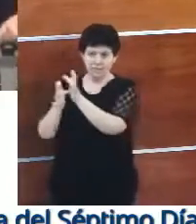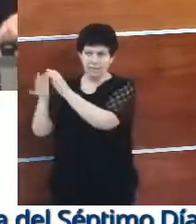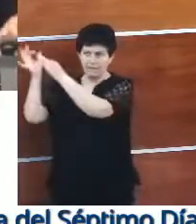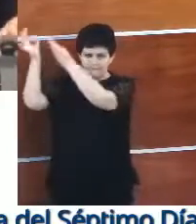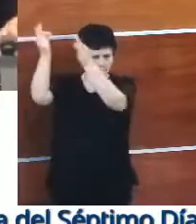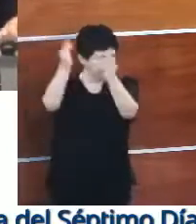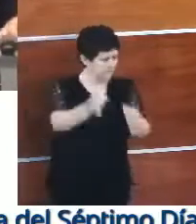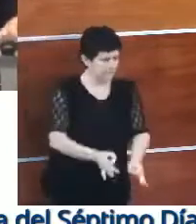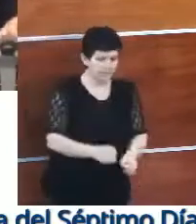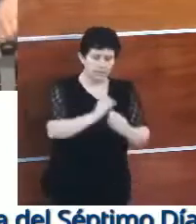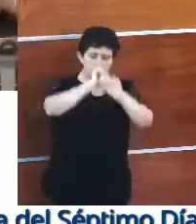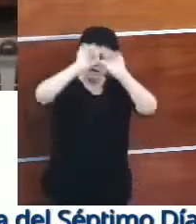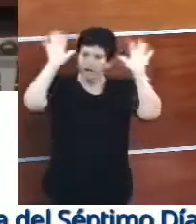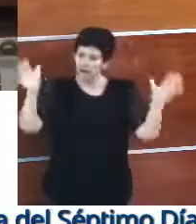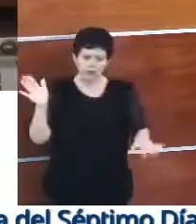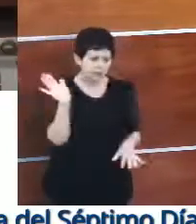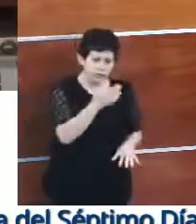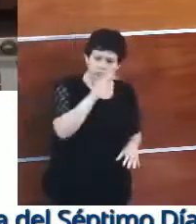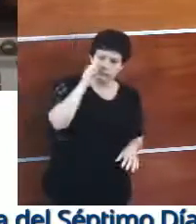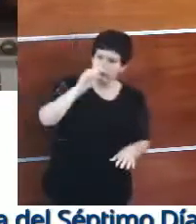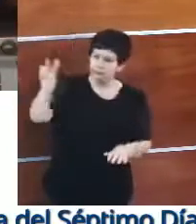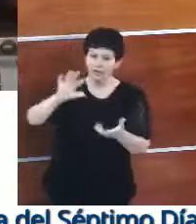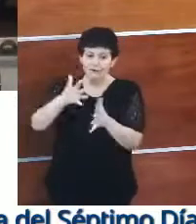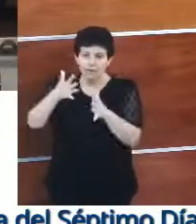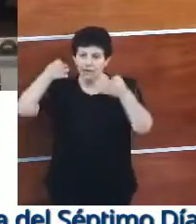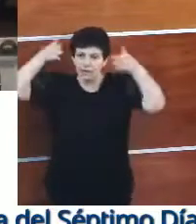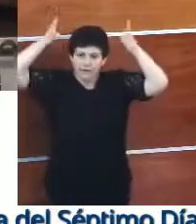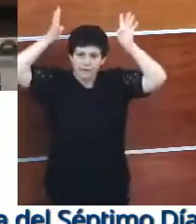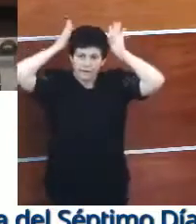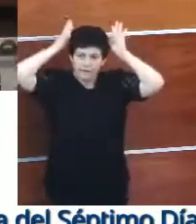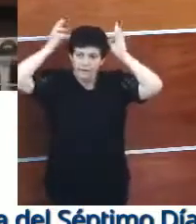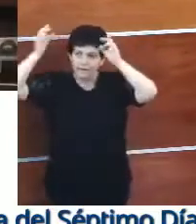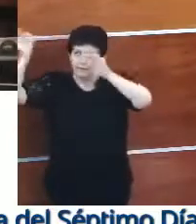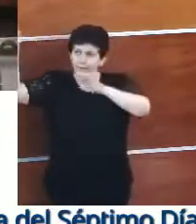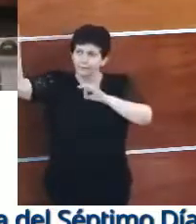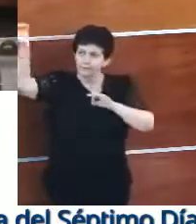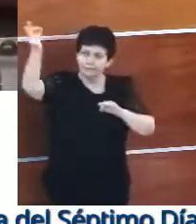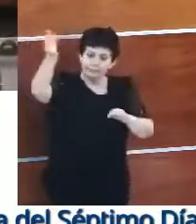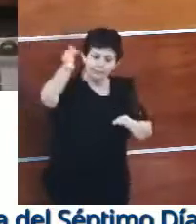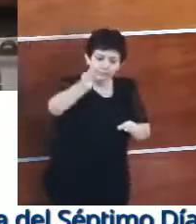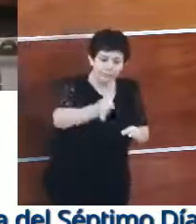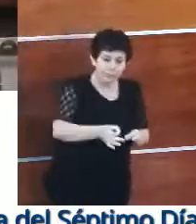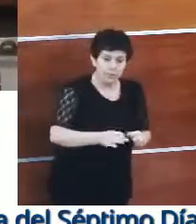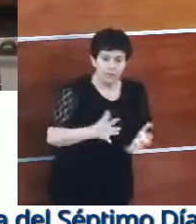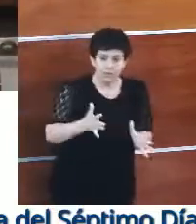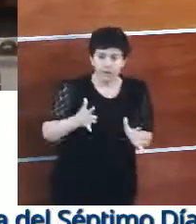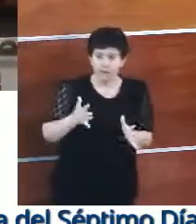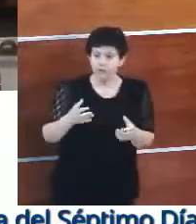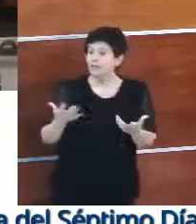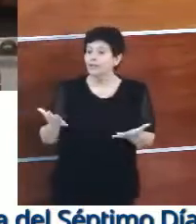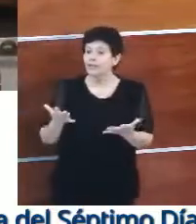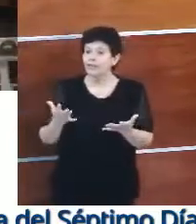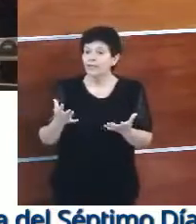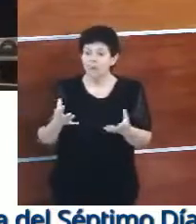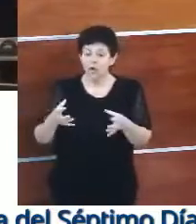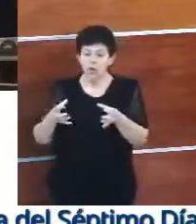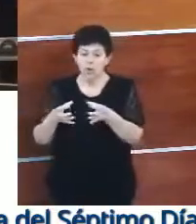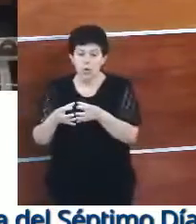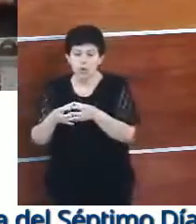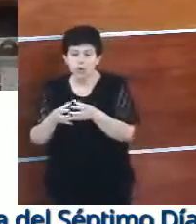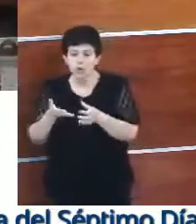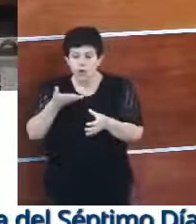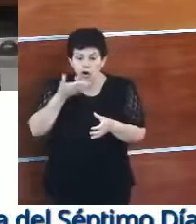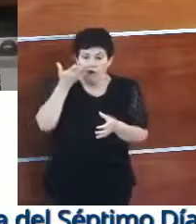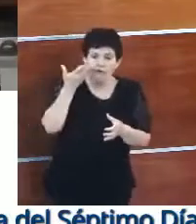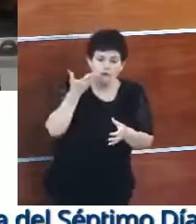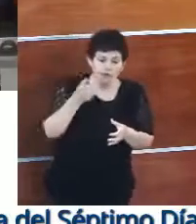velos. Él viene como Rey. Es por eso que su resplandor a un grupo matará. Es por eso que su voz